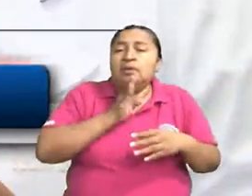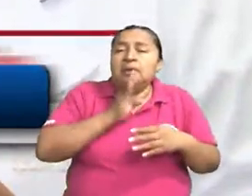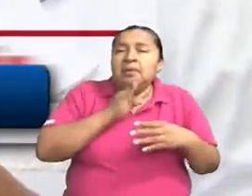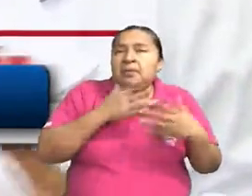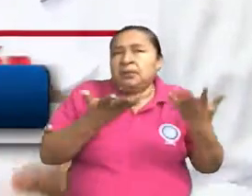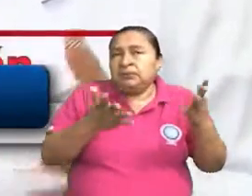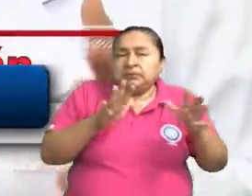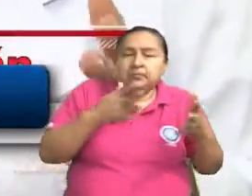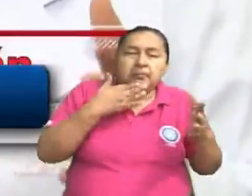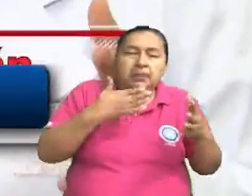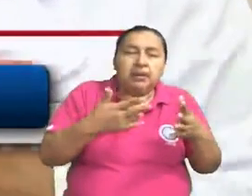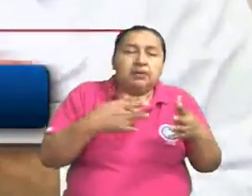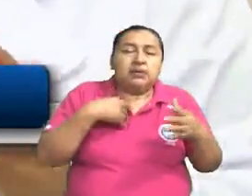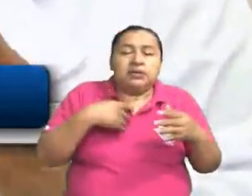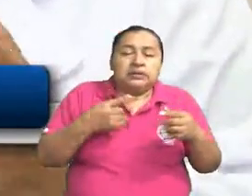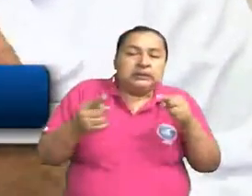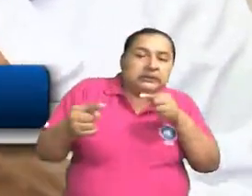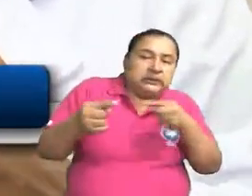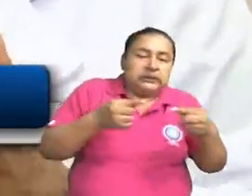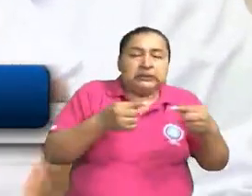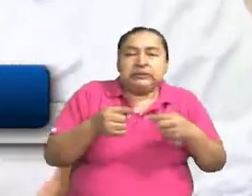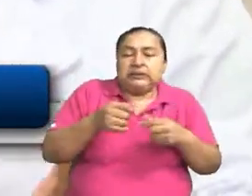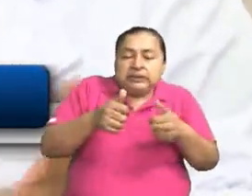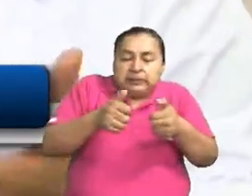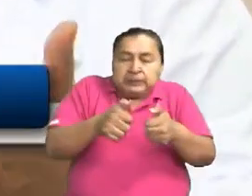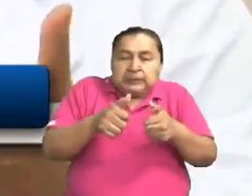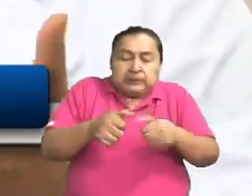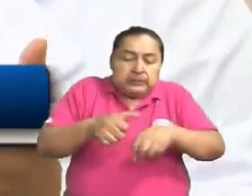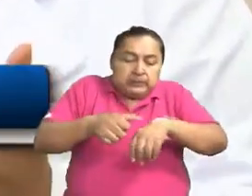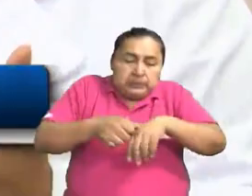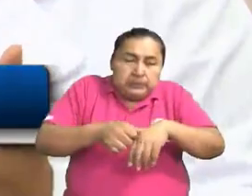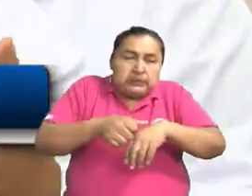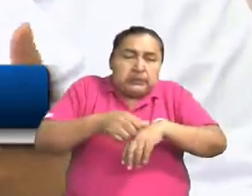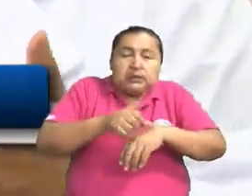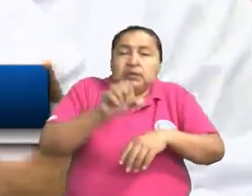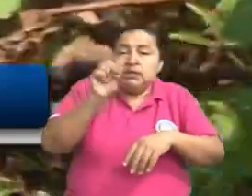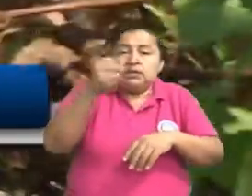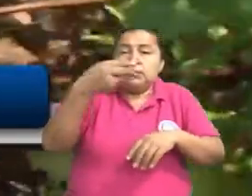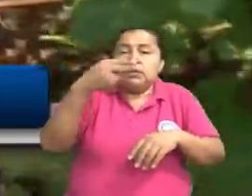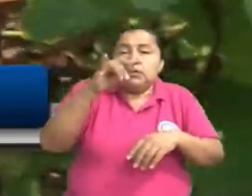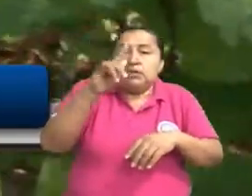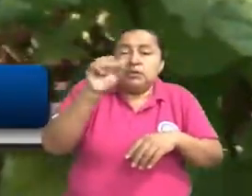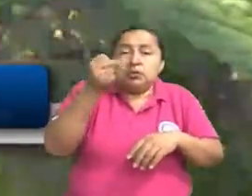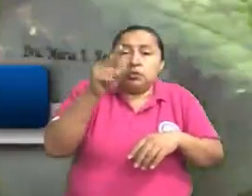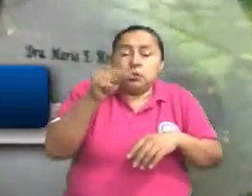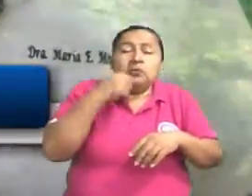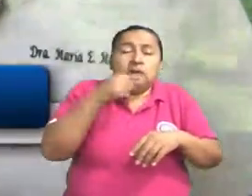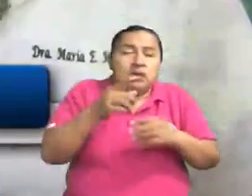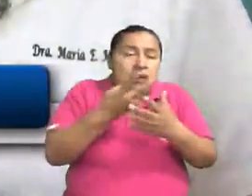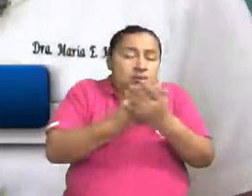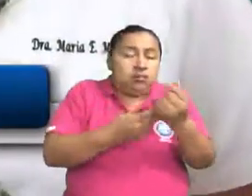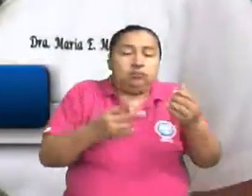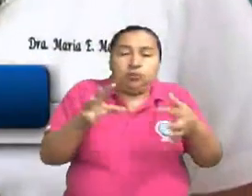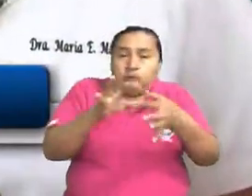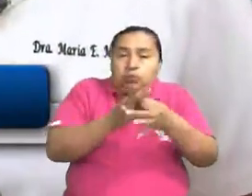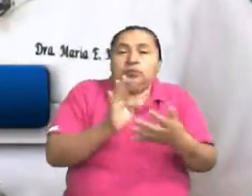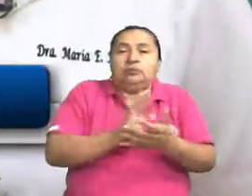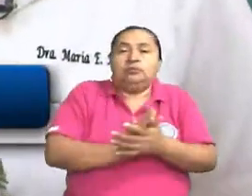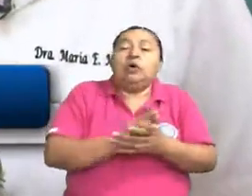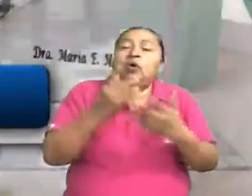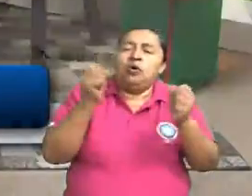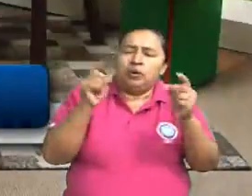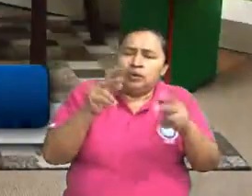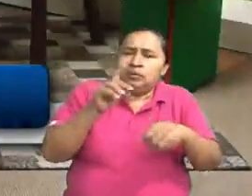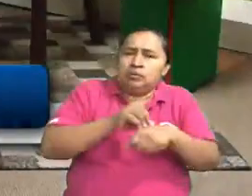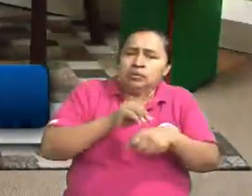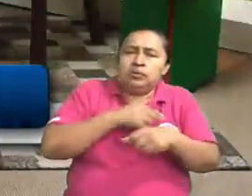bastante batalla con lo que es el CHAPSU, que es la digitopuntura. Van muy de la mano ambos. Ok, doctora, vamos a hacer una